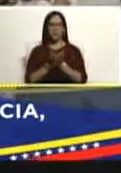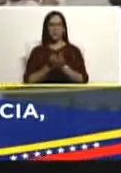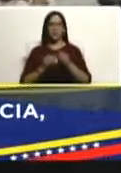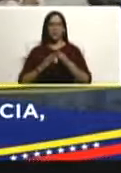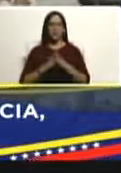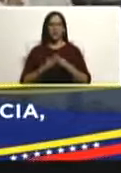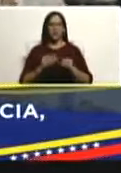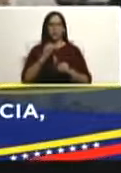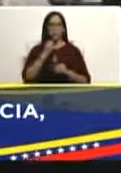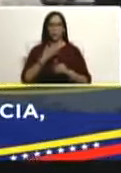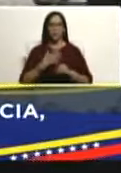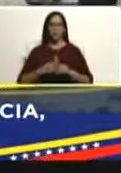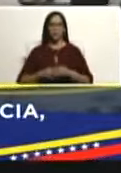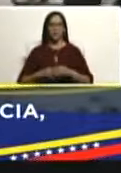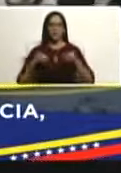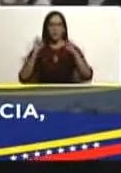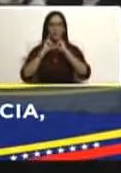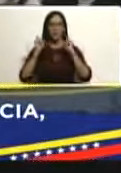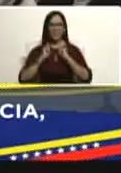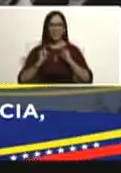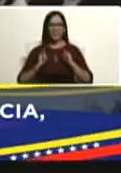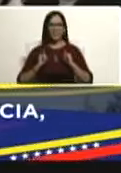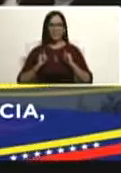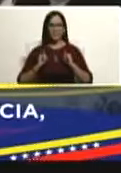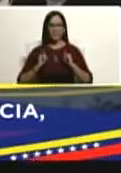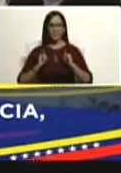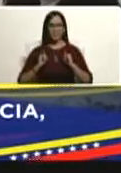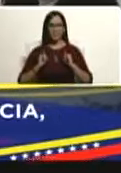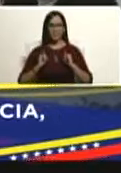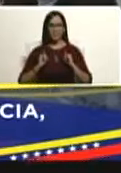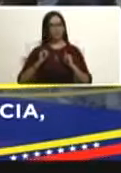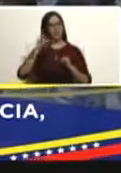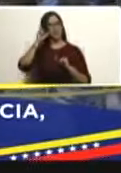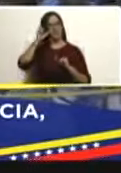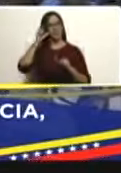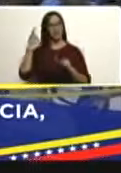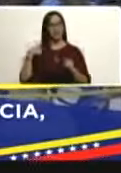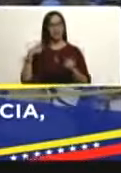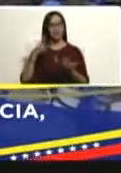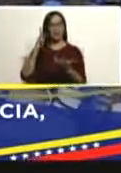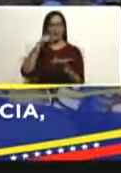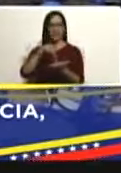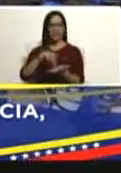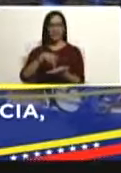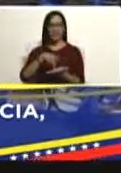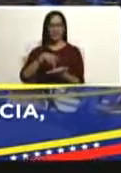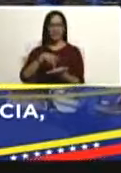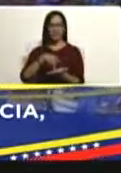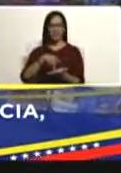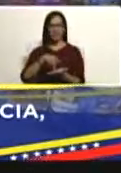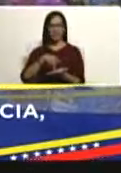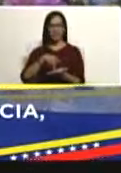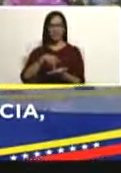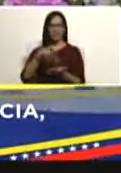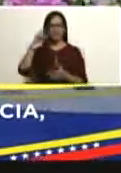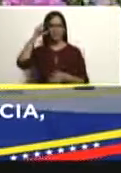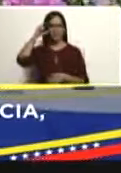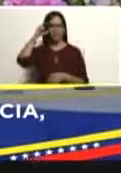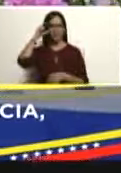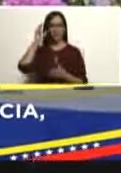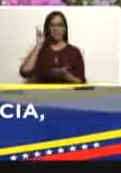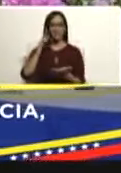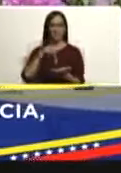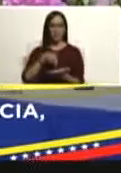todos, bueno, feliz. El día tenía que llegar y el día